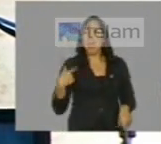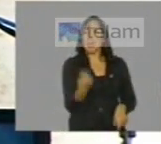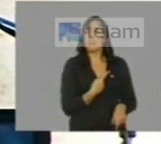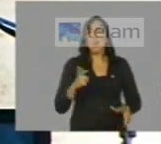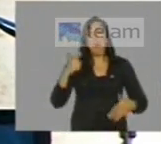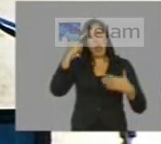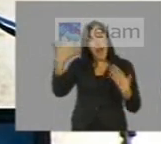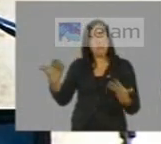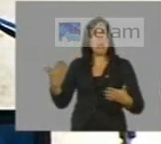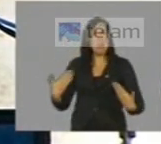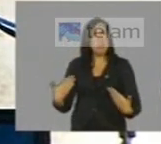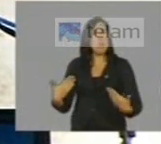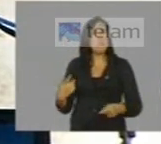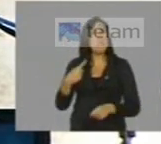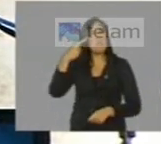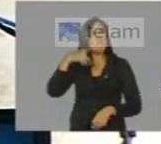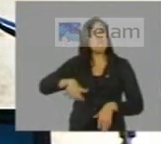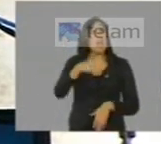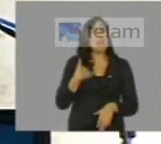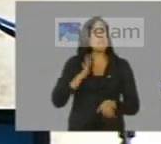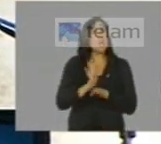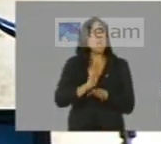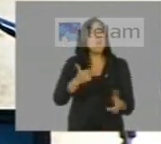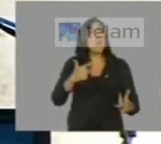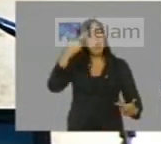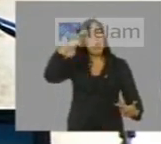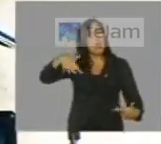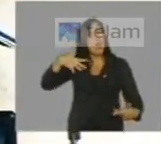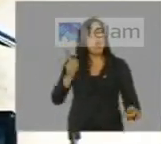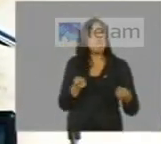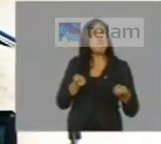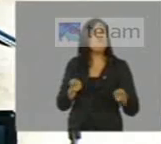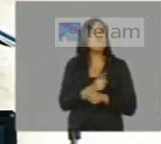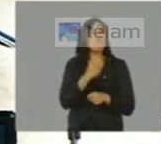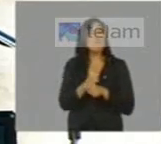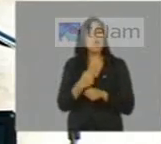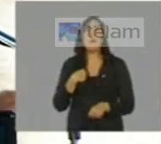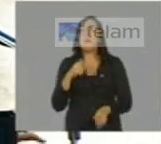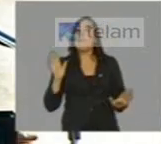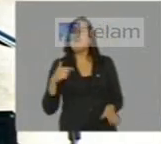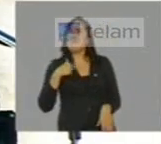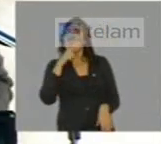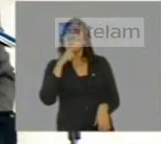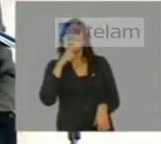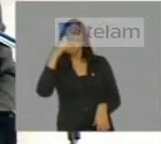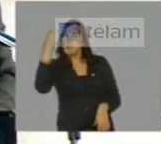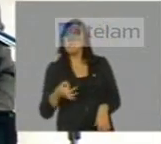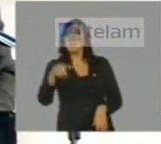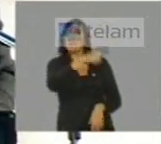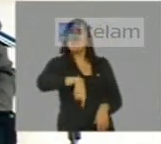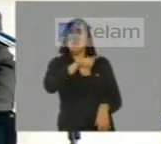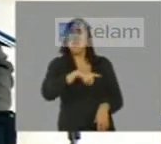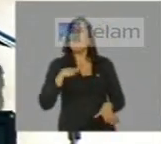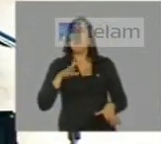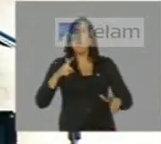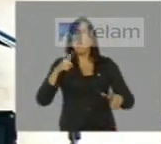o inteligencias. Yo me inclino porque ellos no tenían el suficiente coraje o valentía para hacer las cosas que tenían que